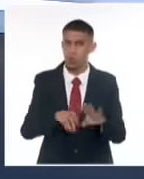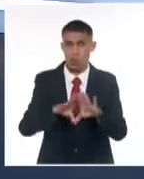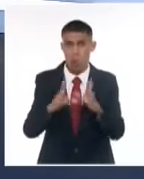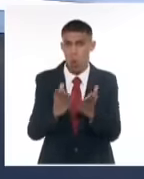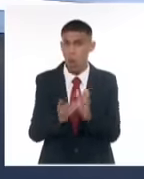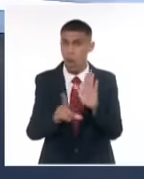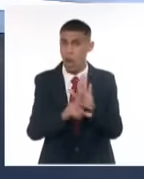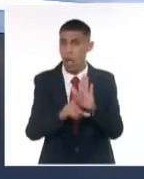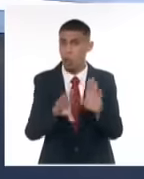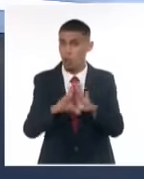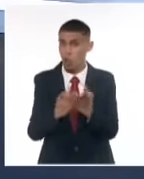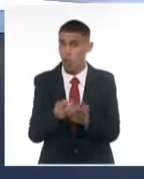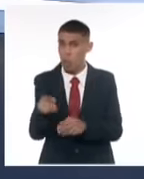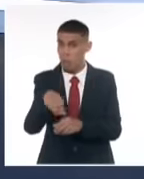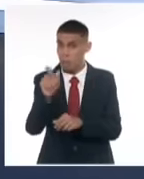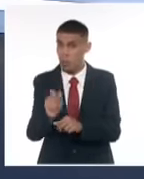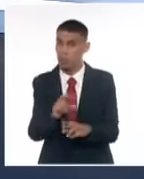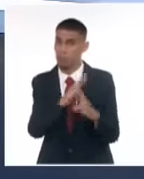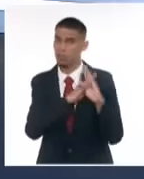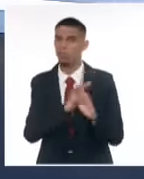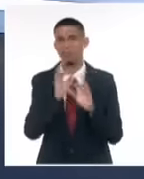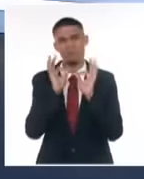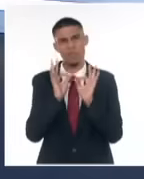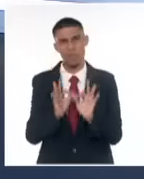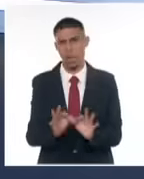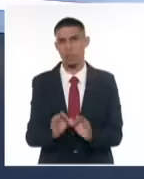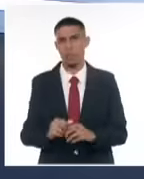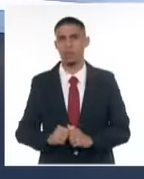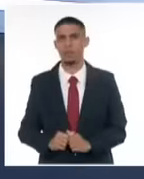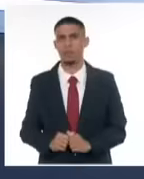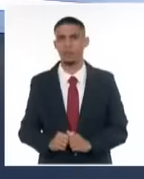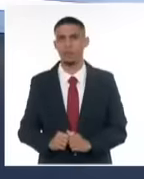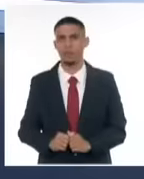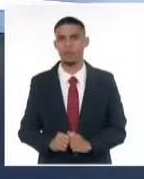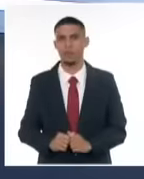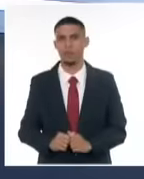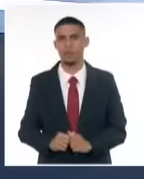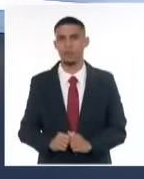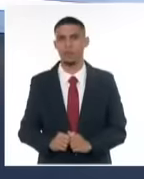para los responsables será siempre el camino. La impunidad,